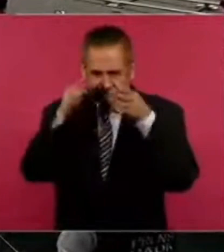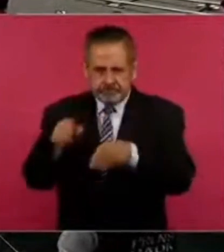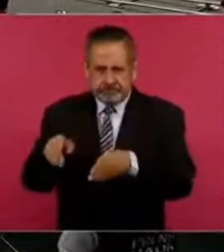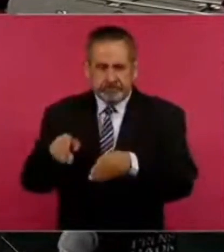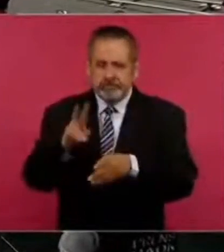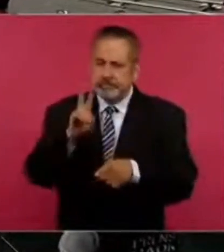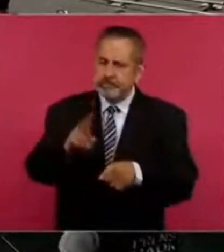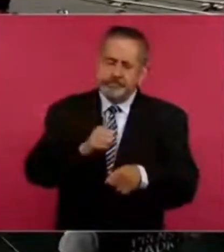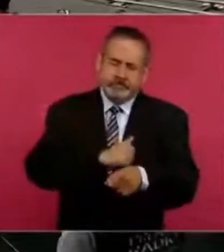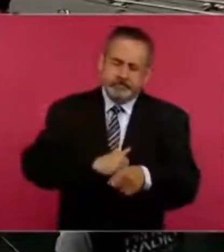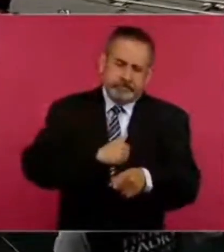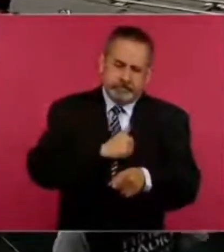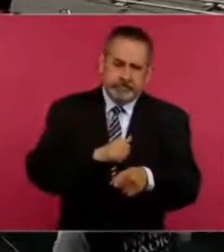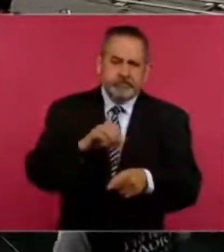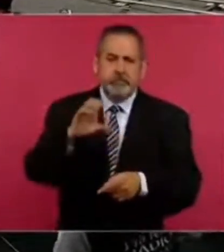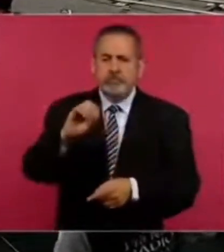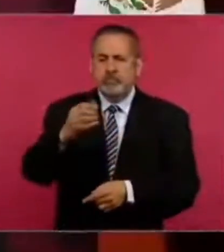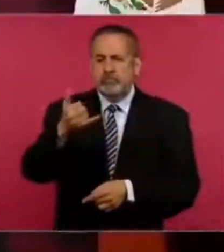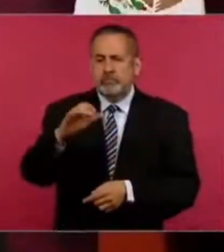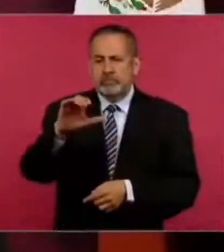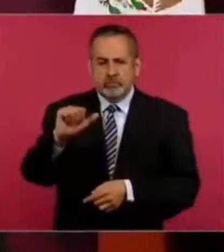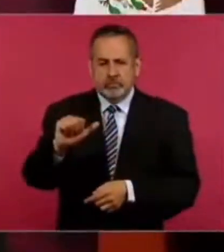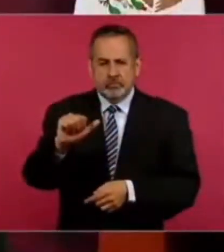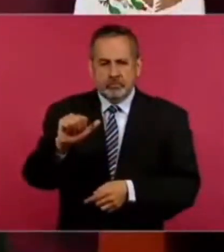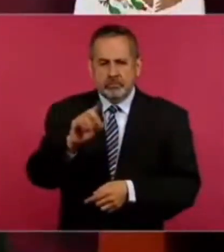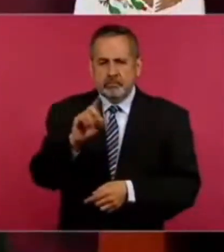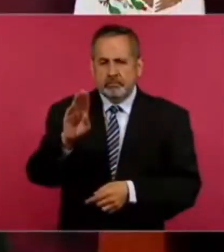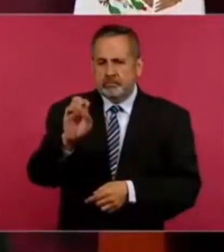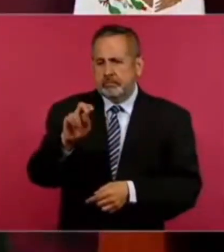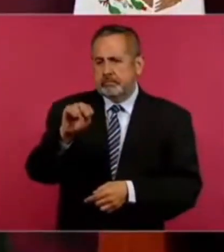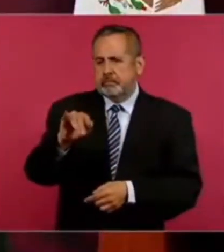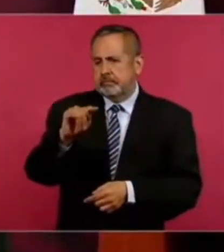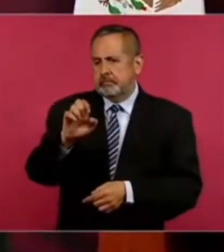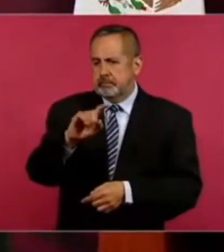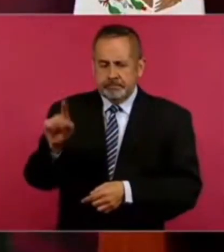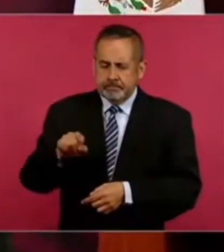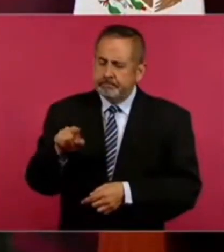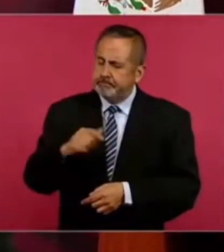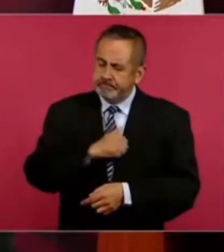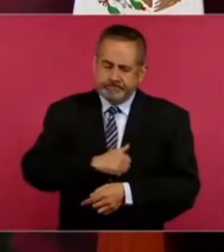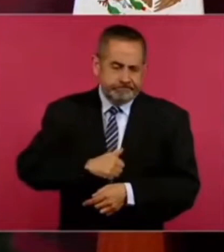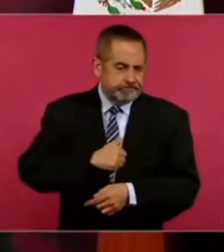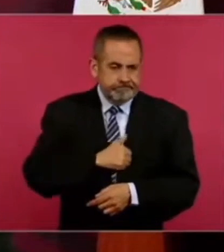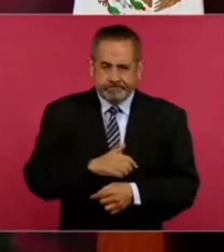Muy lamentable lo de Coyuca de Benítez.